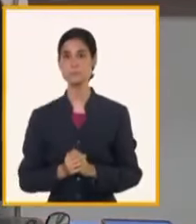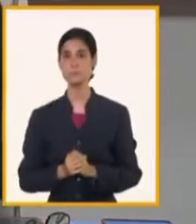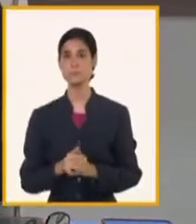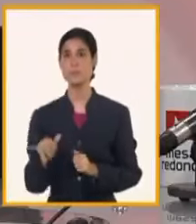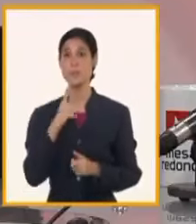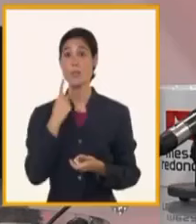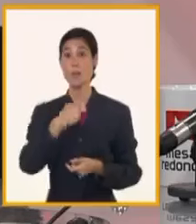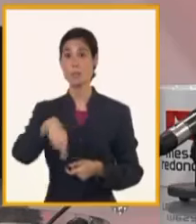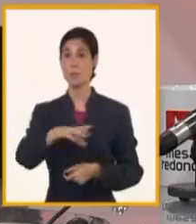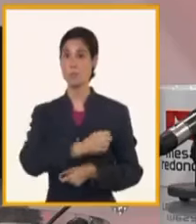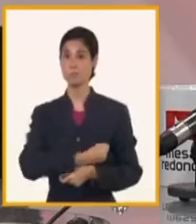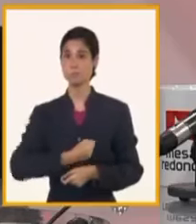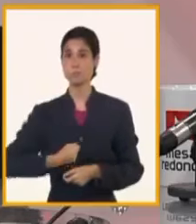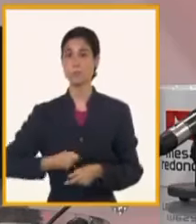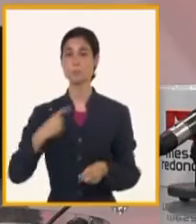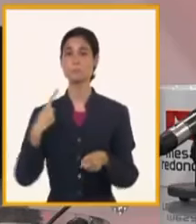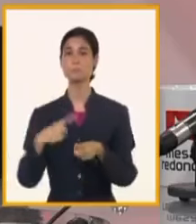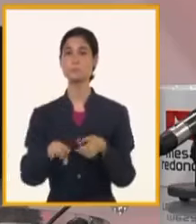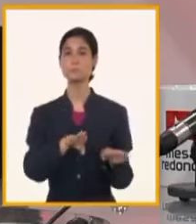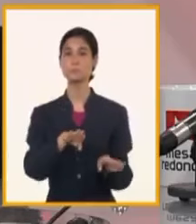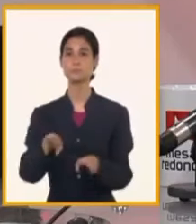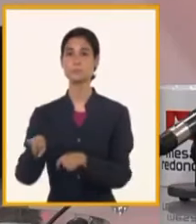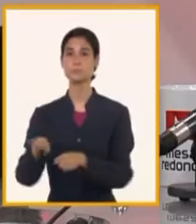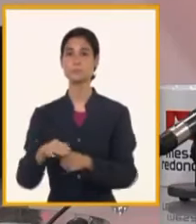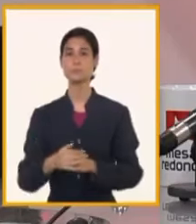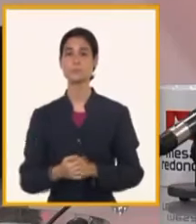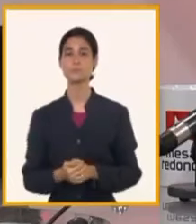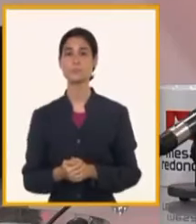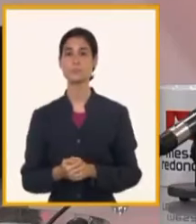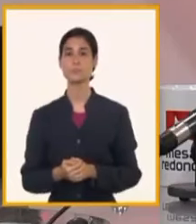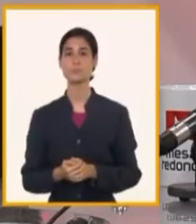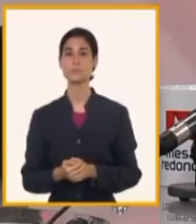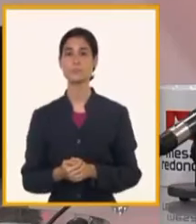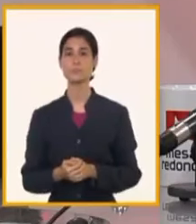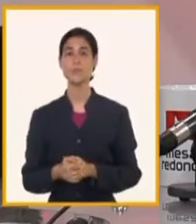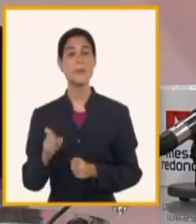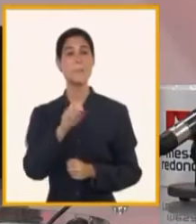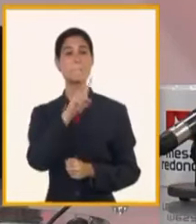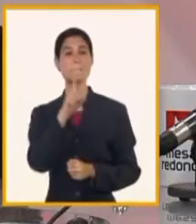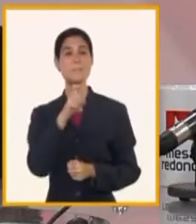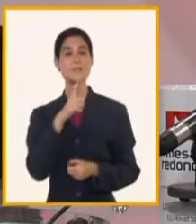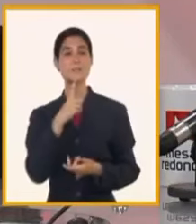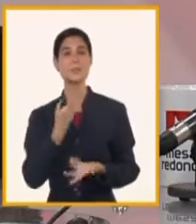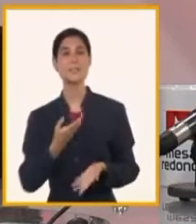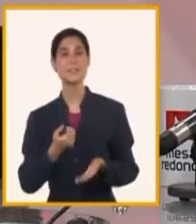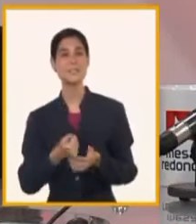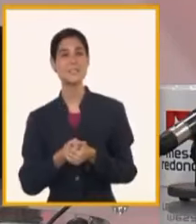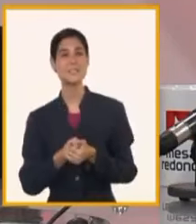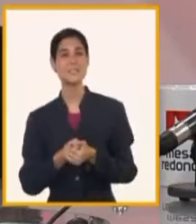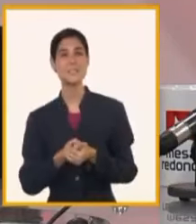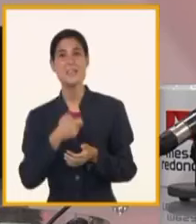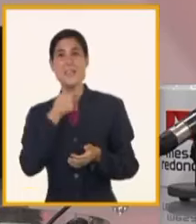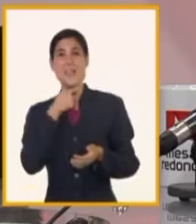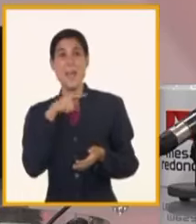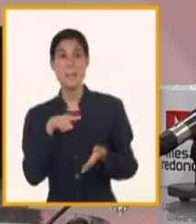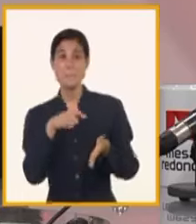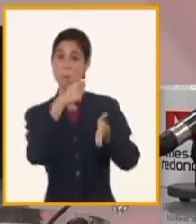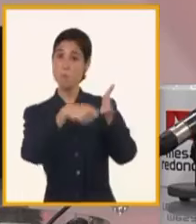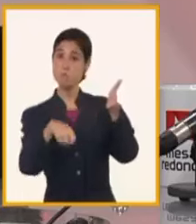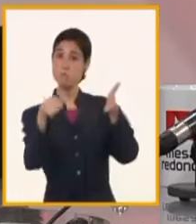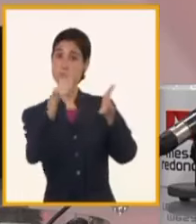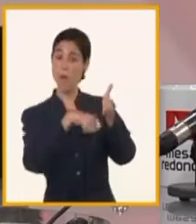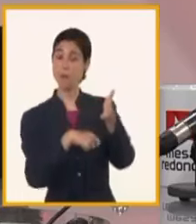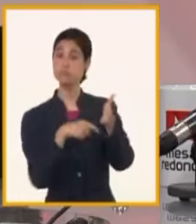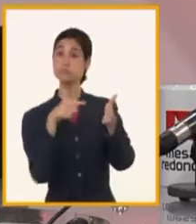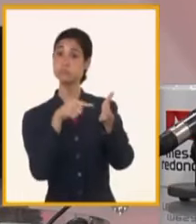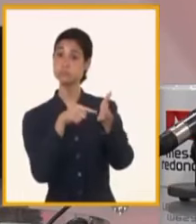gigantesco ahora ministro usted hablaba de que la generación real superó lo planificado en